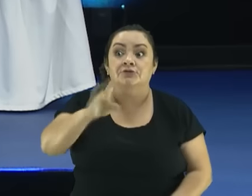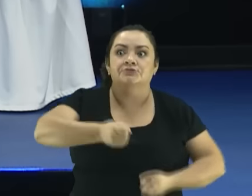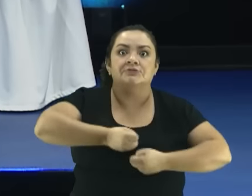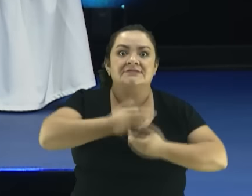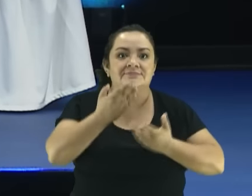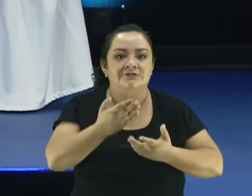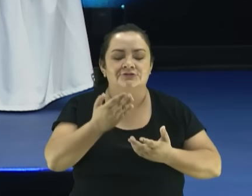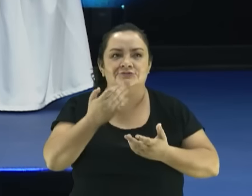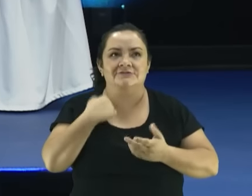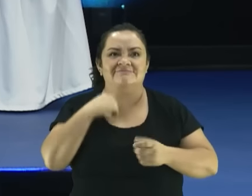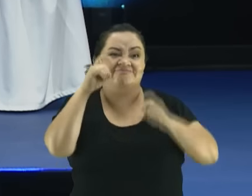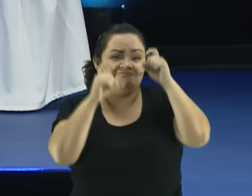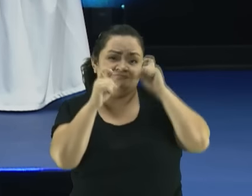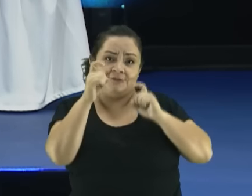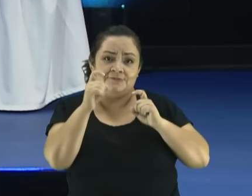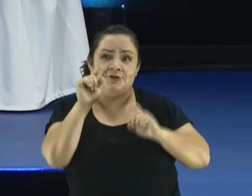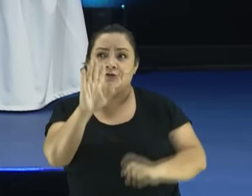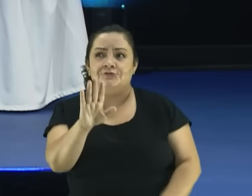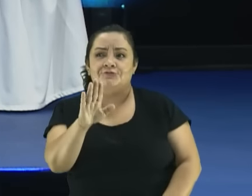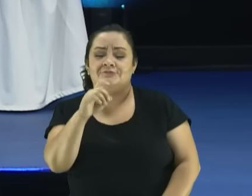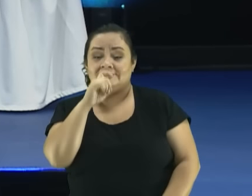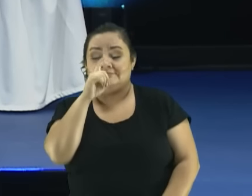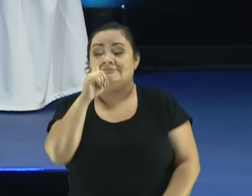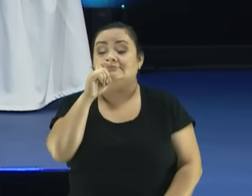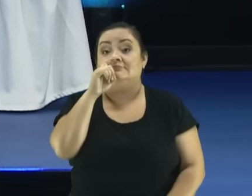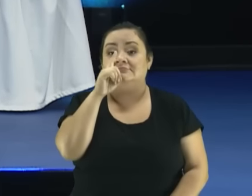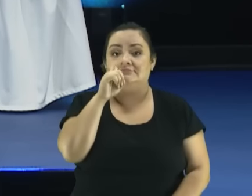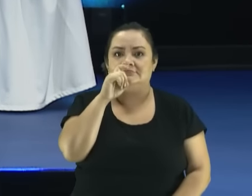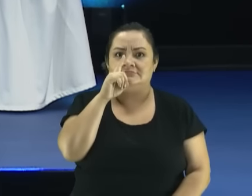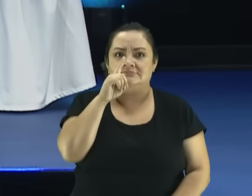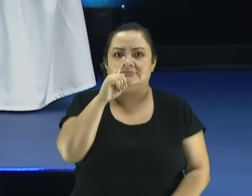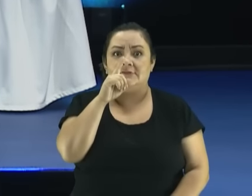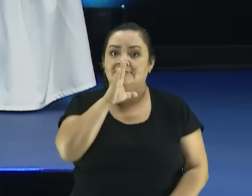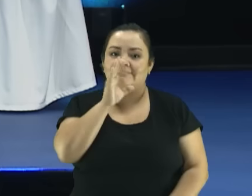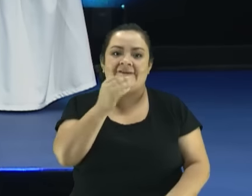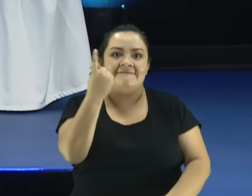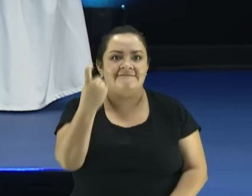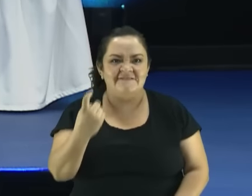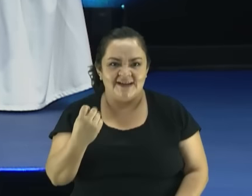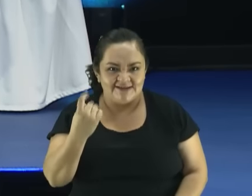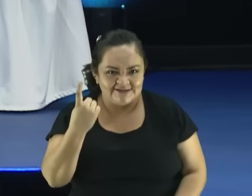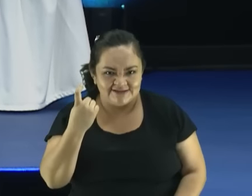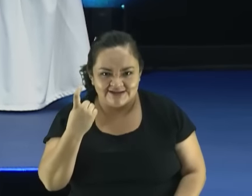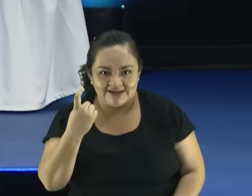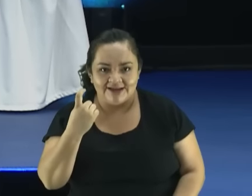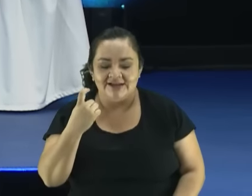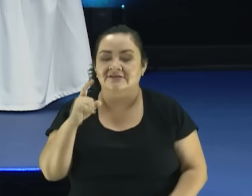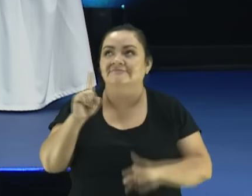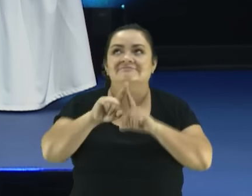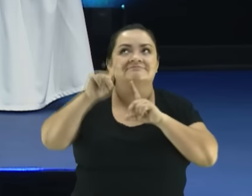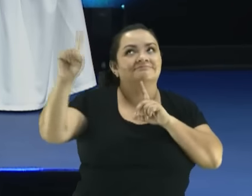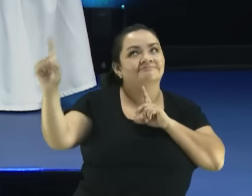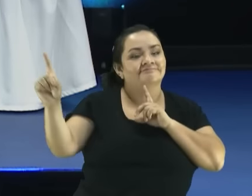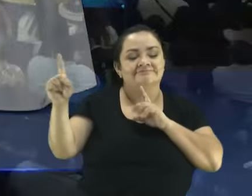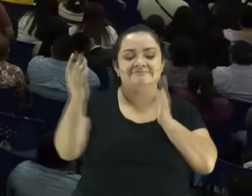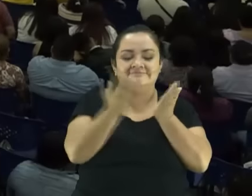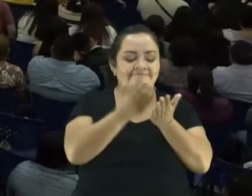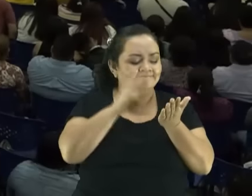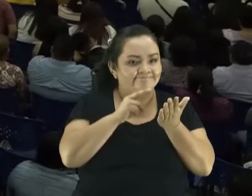acciones tu prepotencia tod tu suficiencia tu falta de sometimiento tu Independencia tu lejanía con Dios tu poca lectura